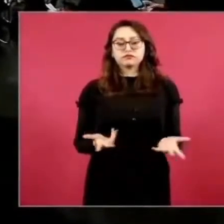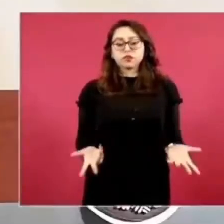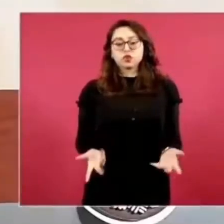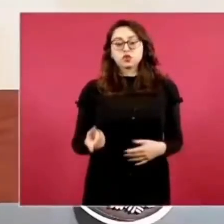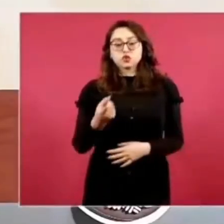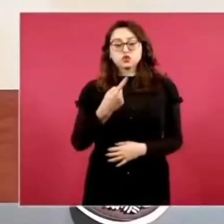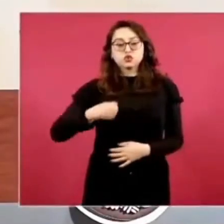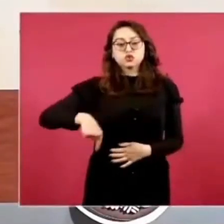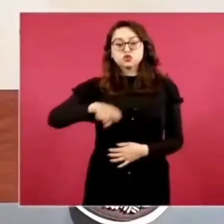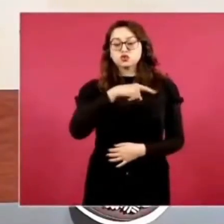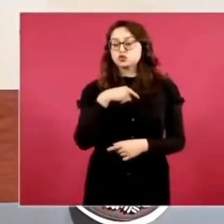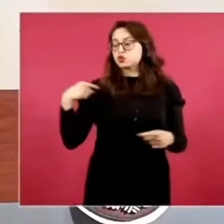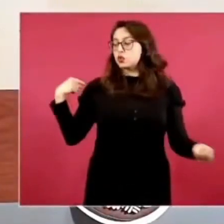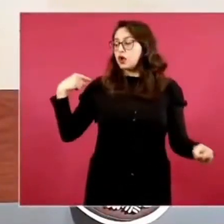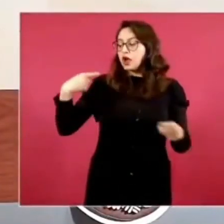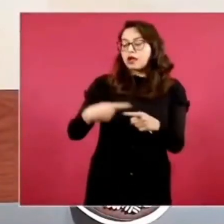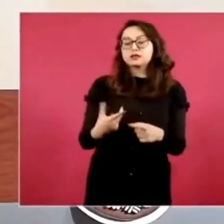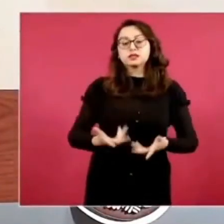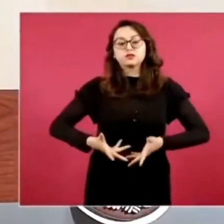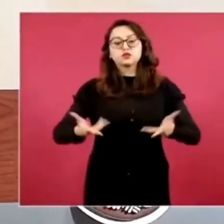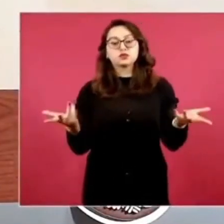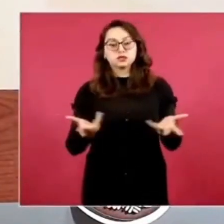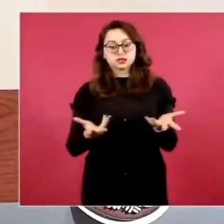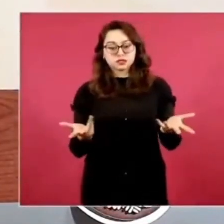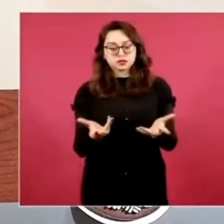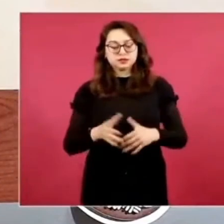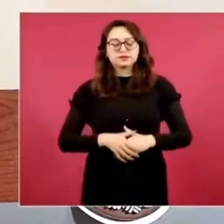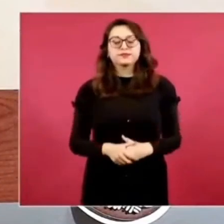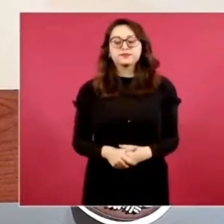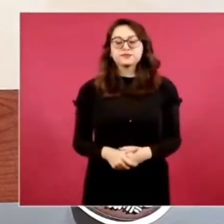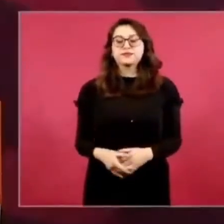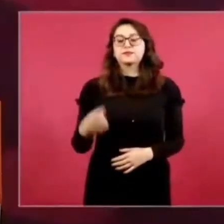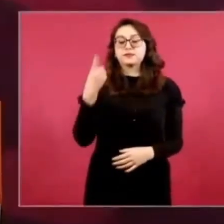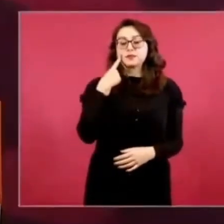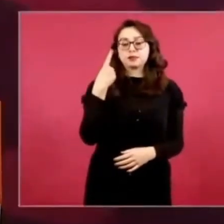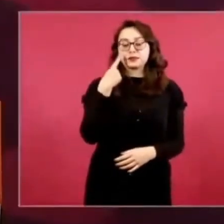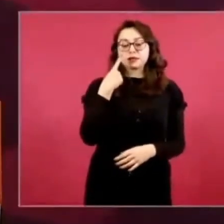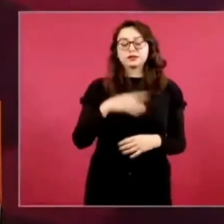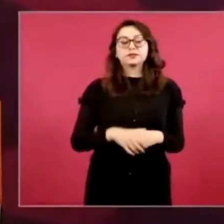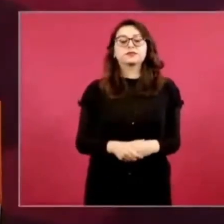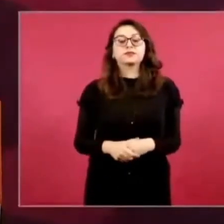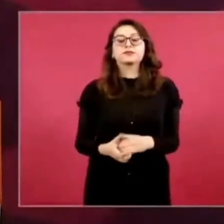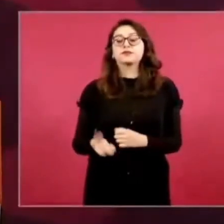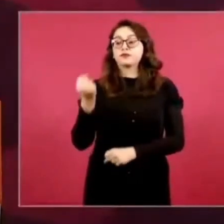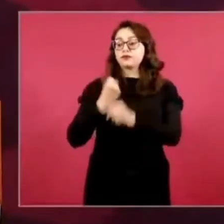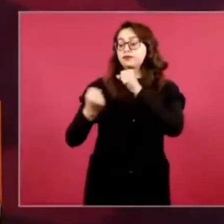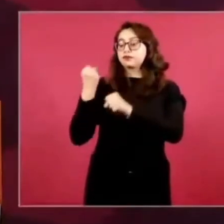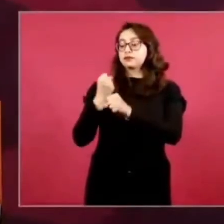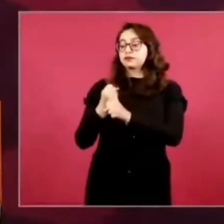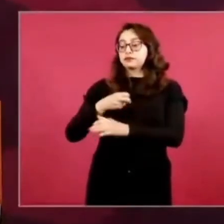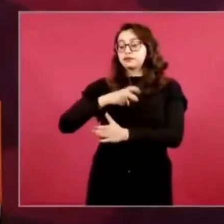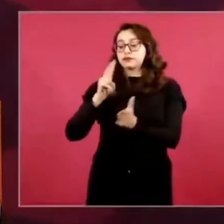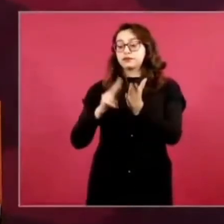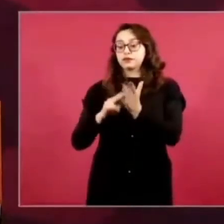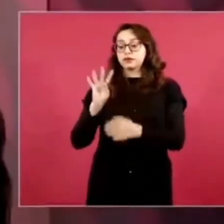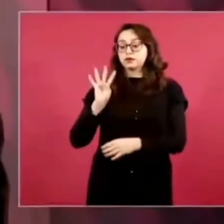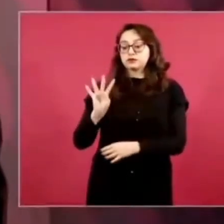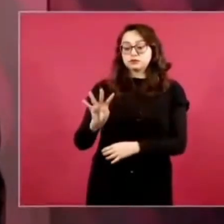que llegamos, desde el primer año, desde el 2019, estamos